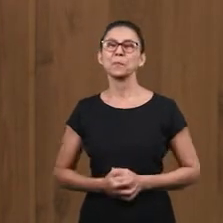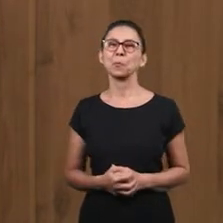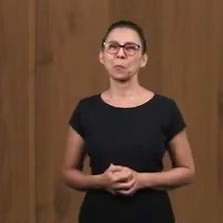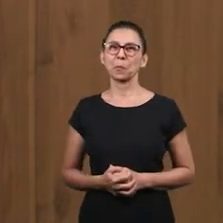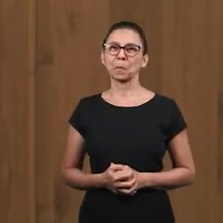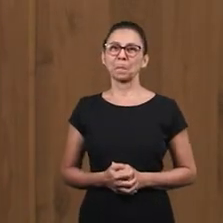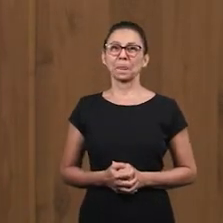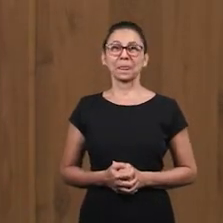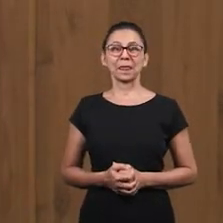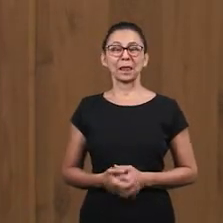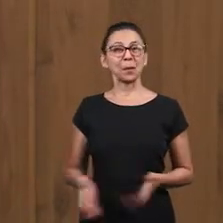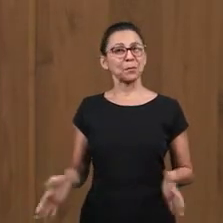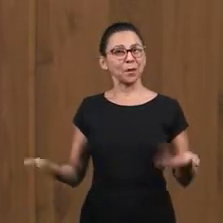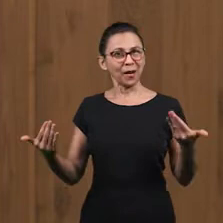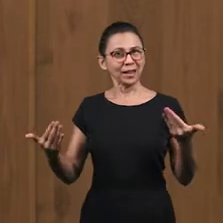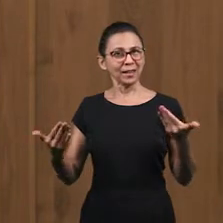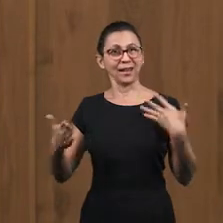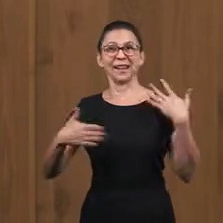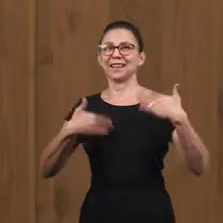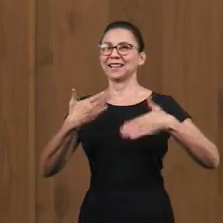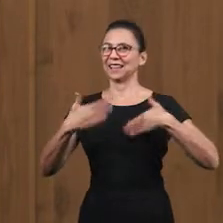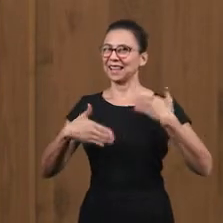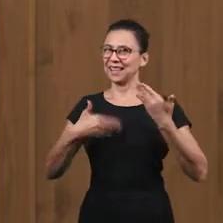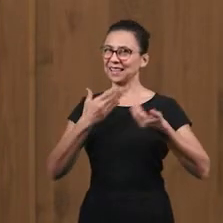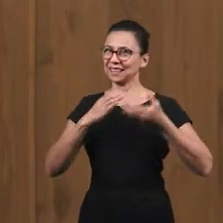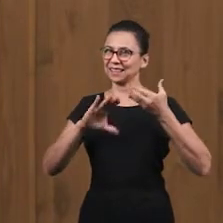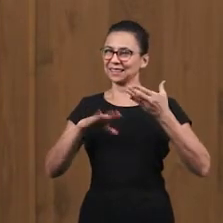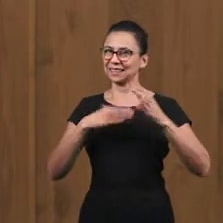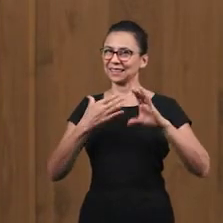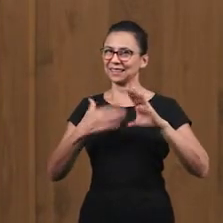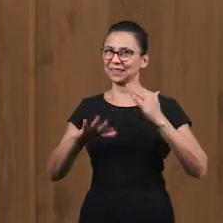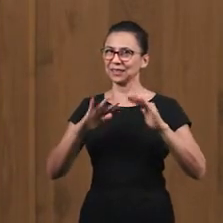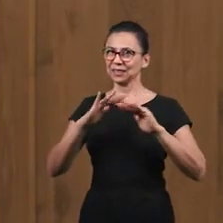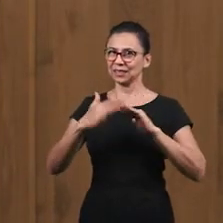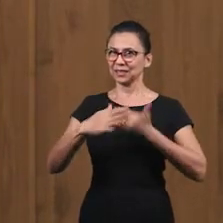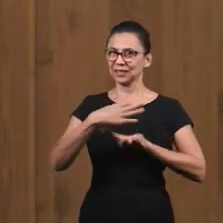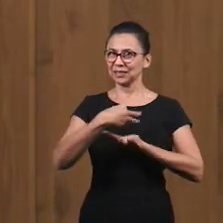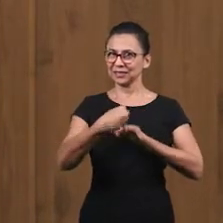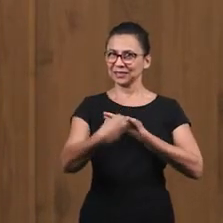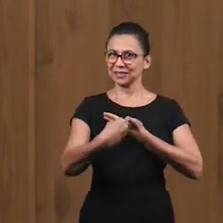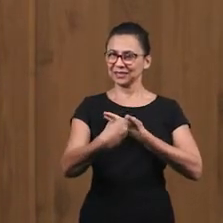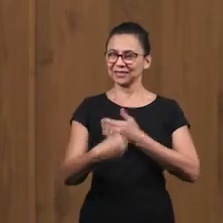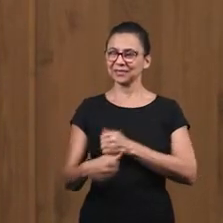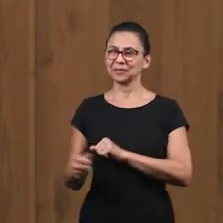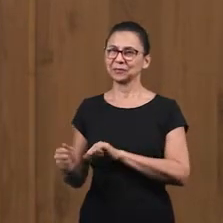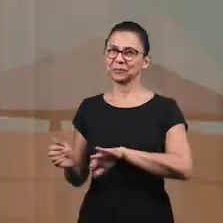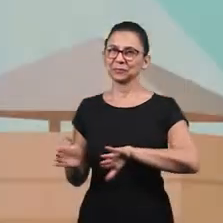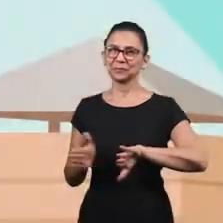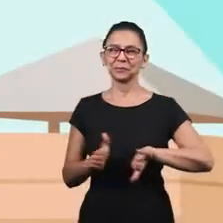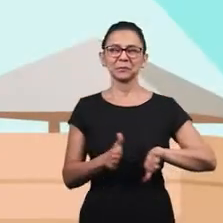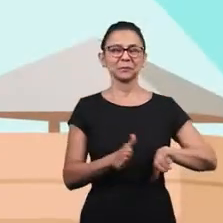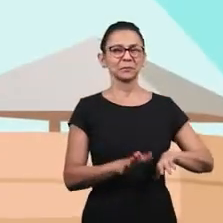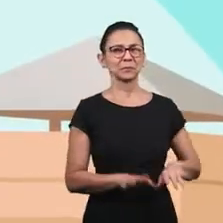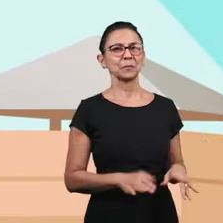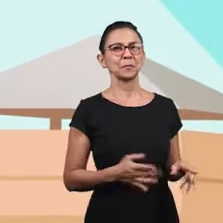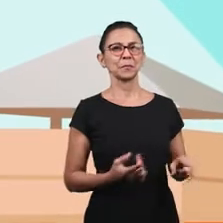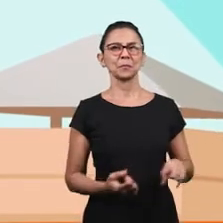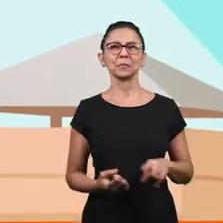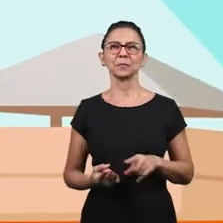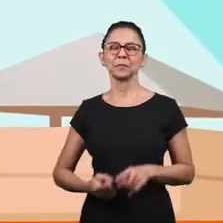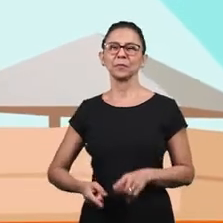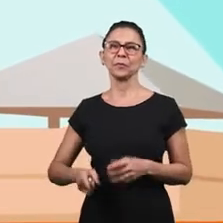Amén. Ahora con bastante alegría vamos a cantar un loor. Clamo, oh Señor, por tu sangre.